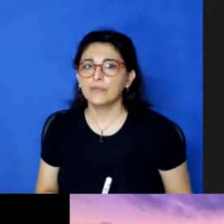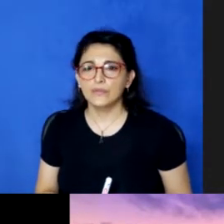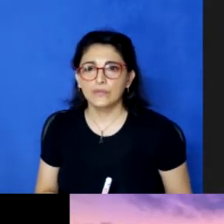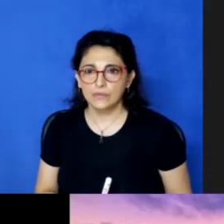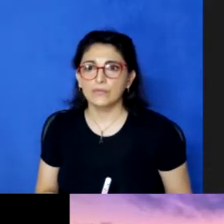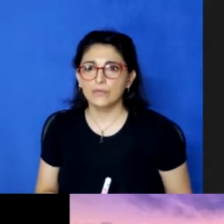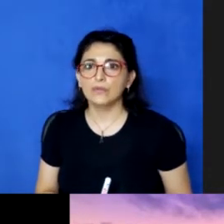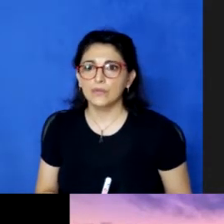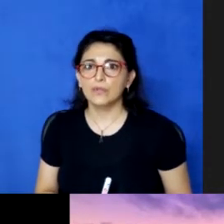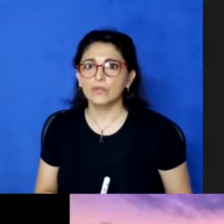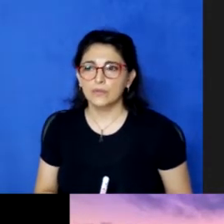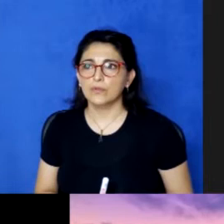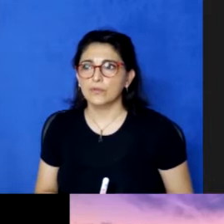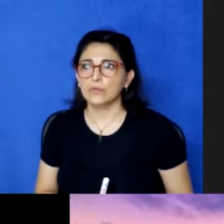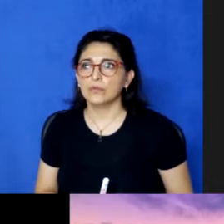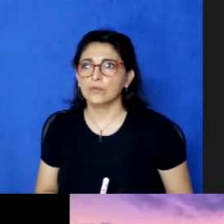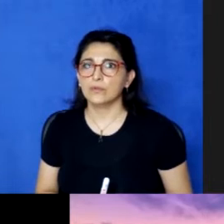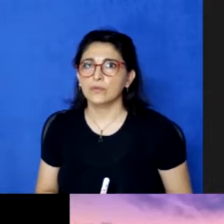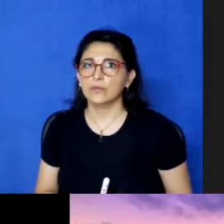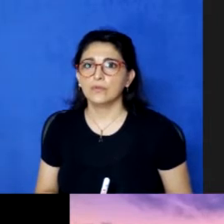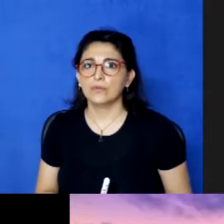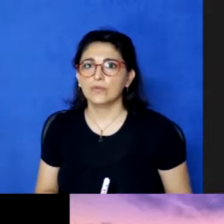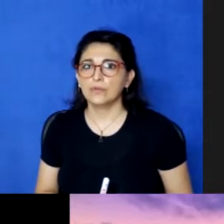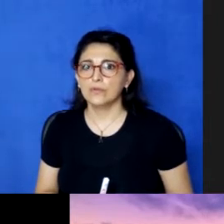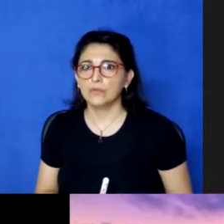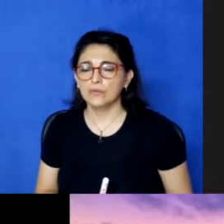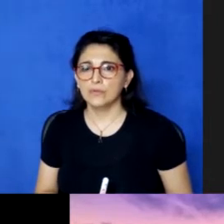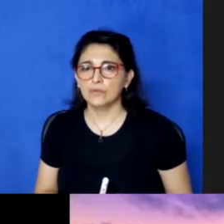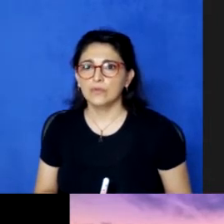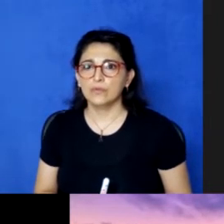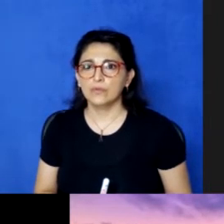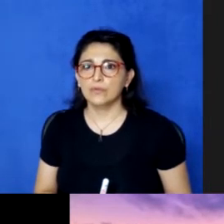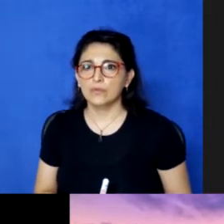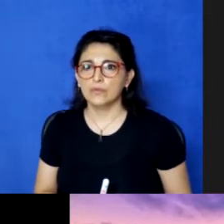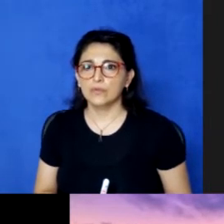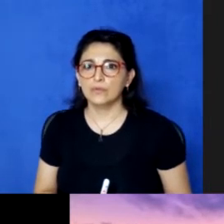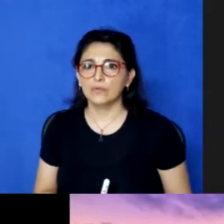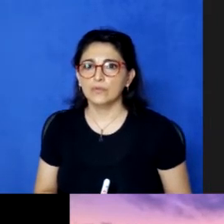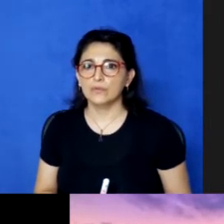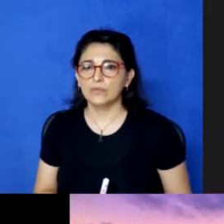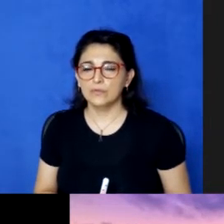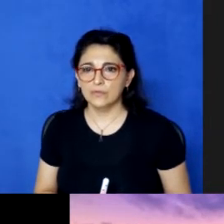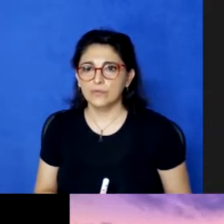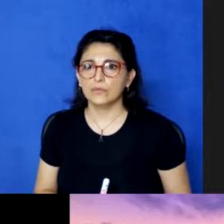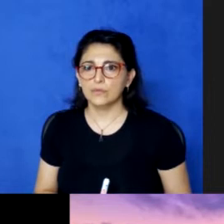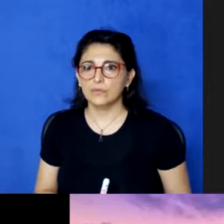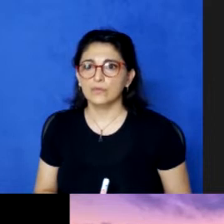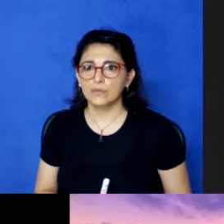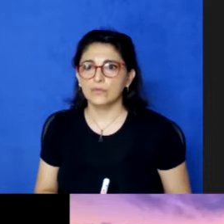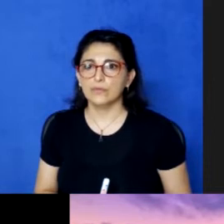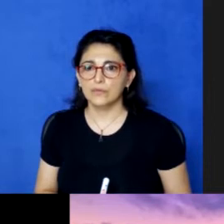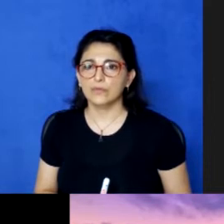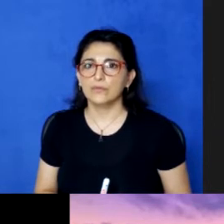ahora, mira cómo estamos. Vamos a pasar desde mañana. Mañana tenemos el último día naranja, que podemos